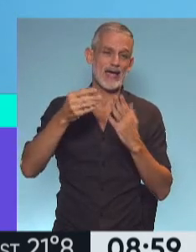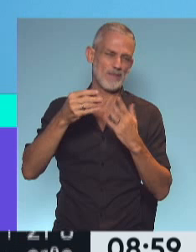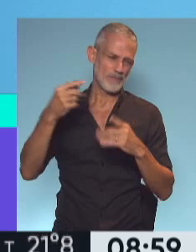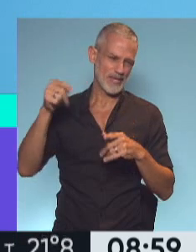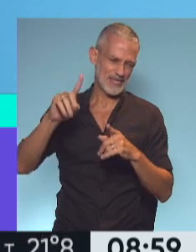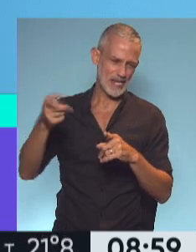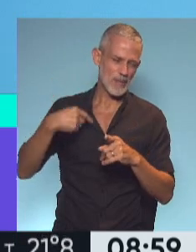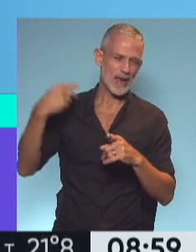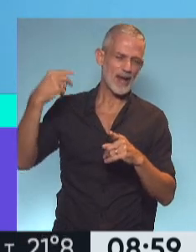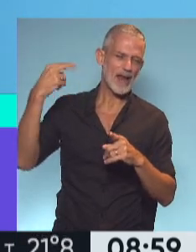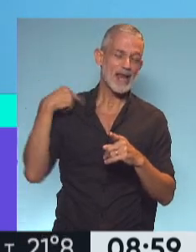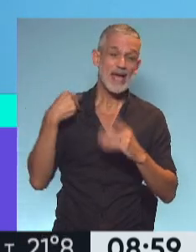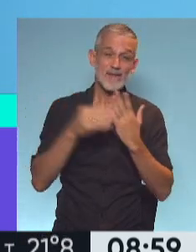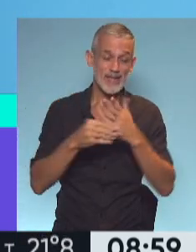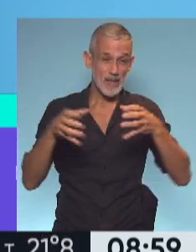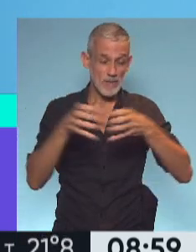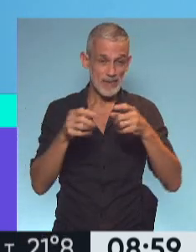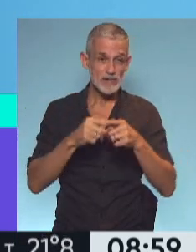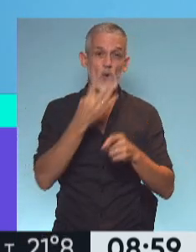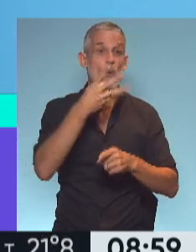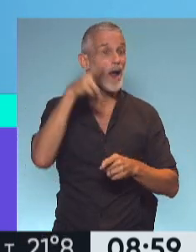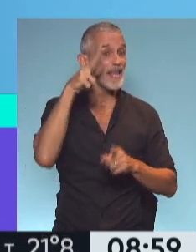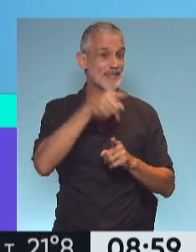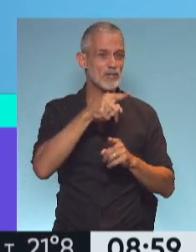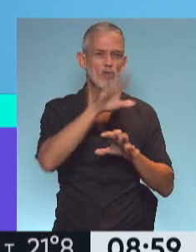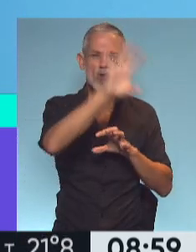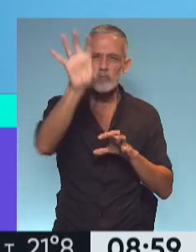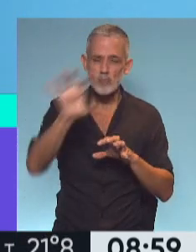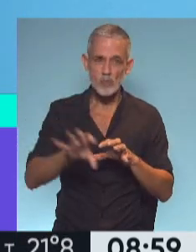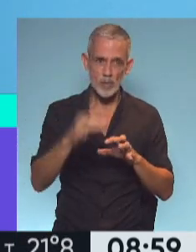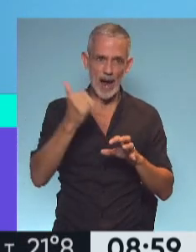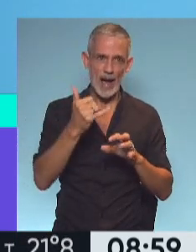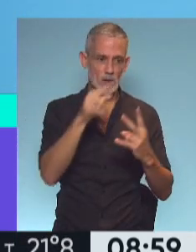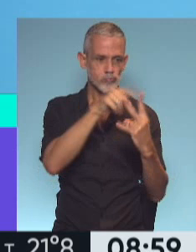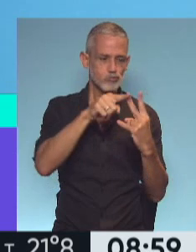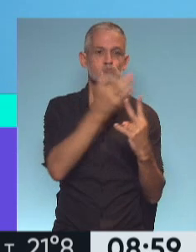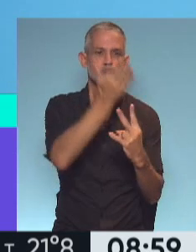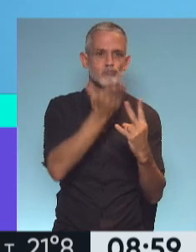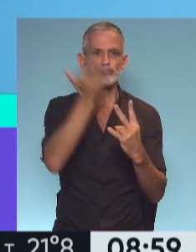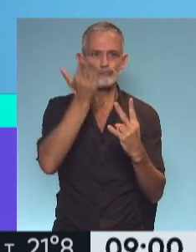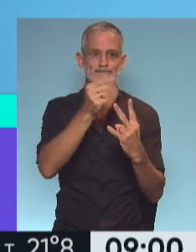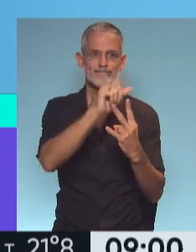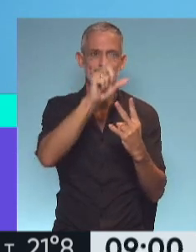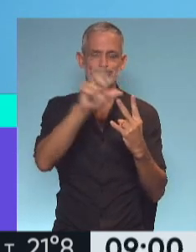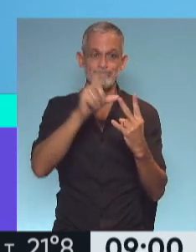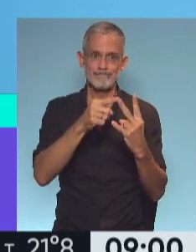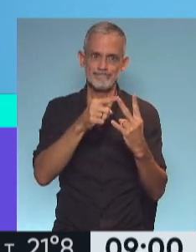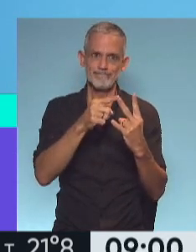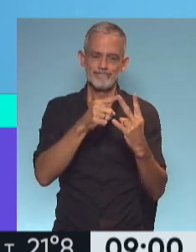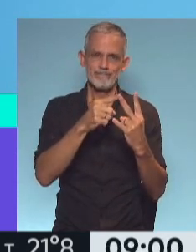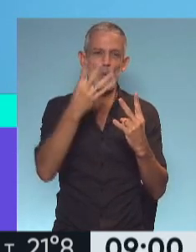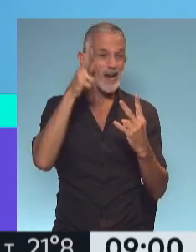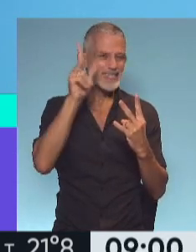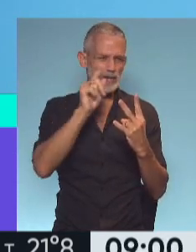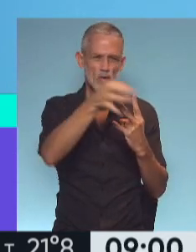la conferencia de prensa, teníamos 48 departamentos con ambos indicadores elevados, lo que indica